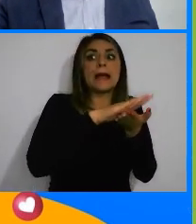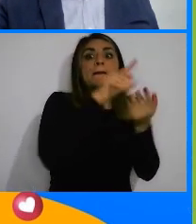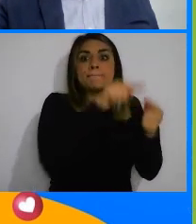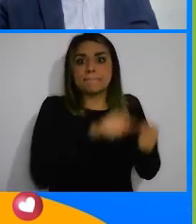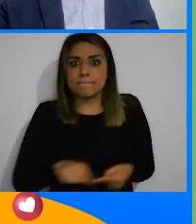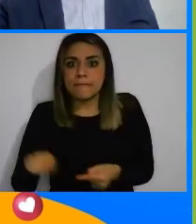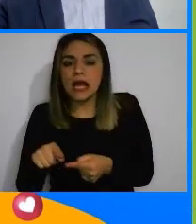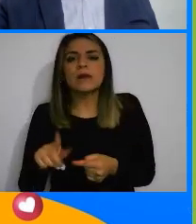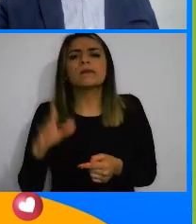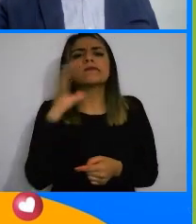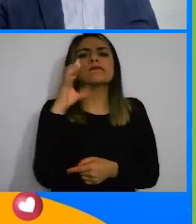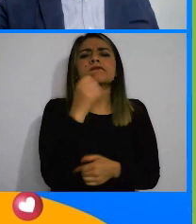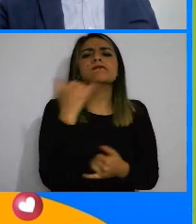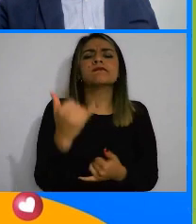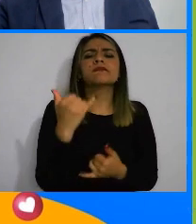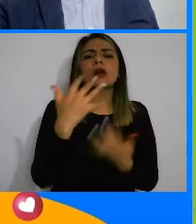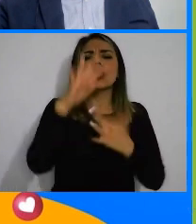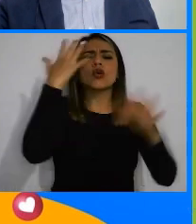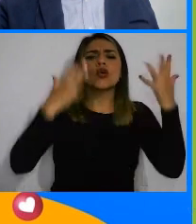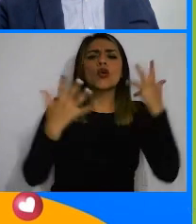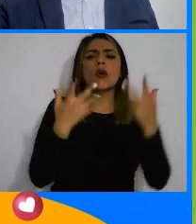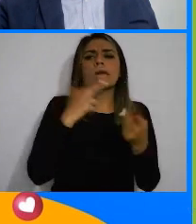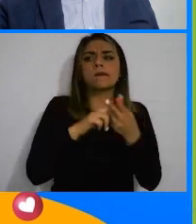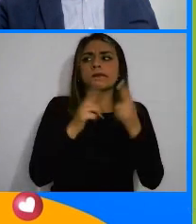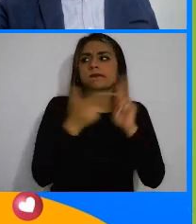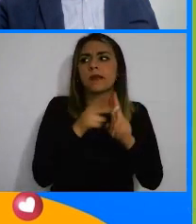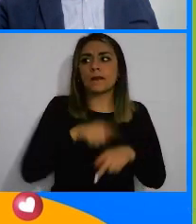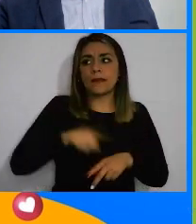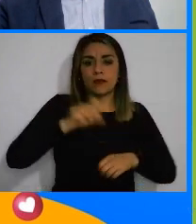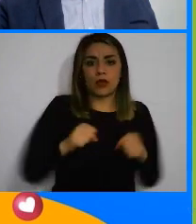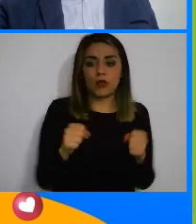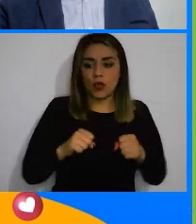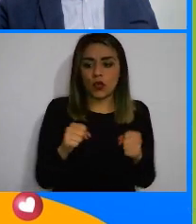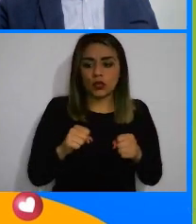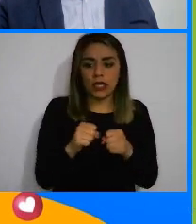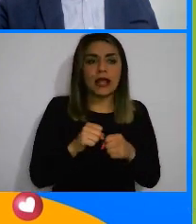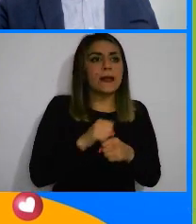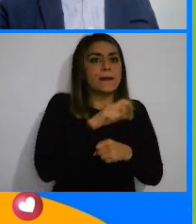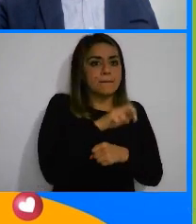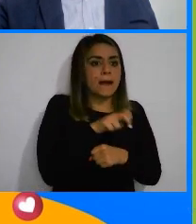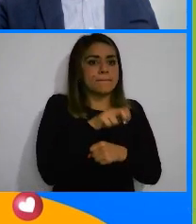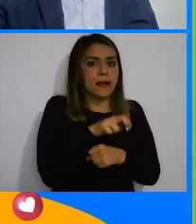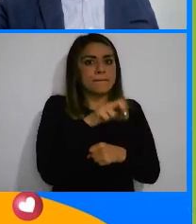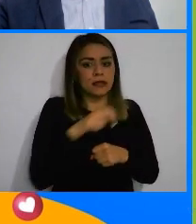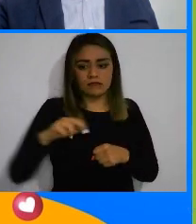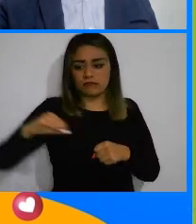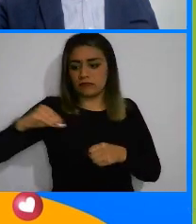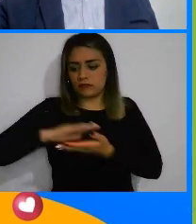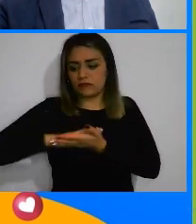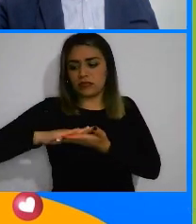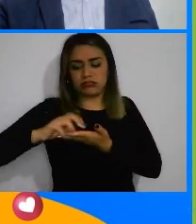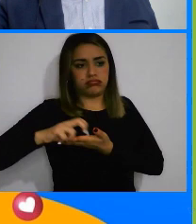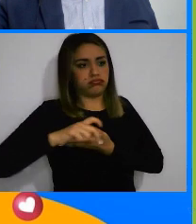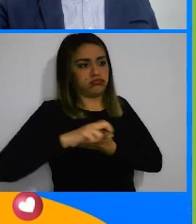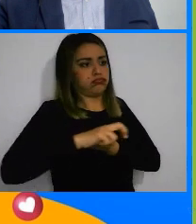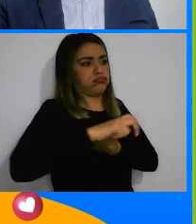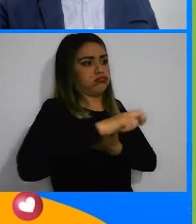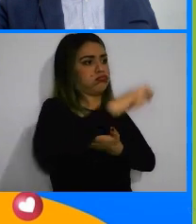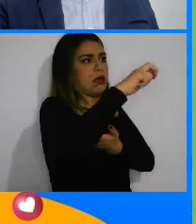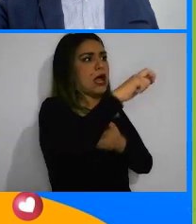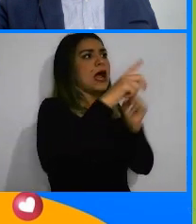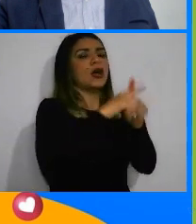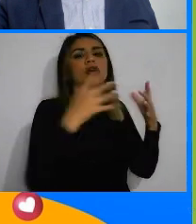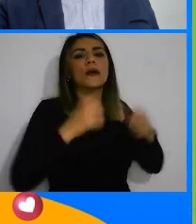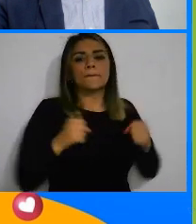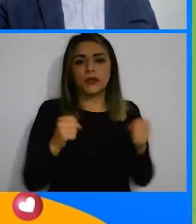vamos a encontrar la selva húmeda tropical. Y si nos venimos para Bogotá, empezamos a subir, a subir, a subir, y empezamos a encontrar el bosque andino hasta que lleguemos a